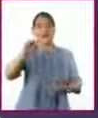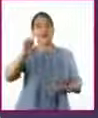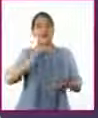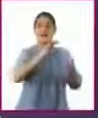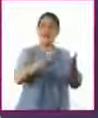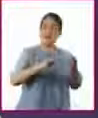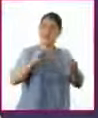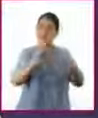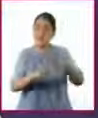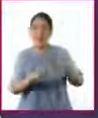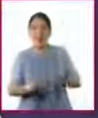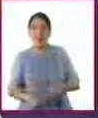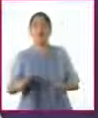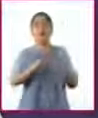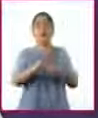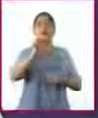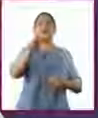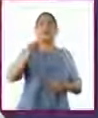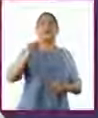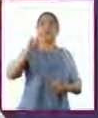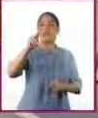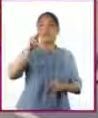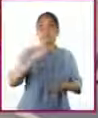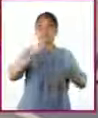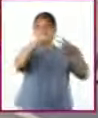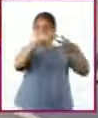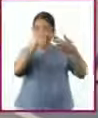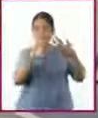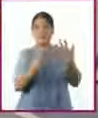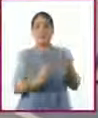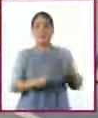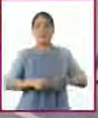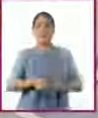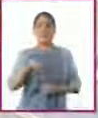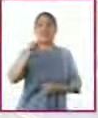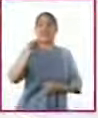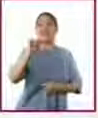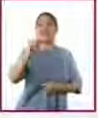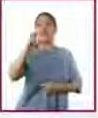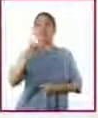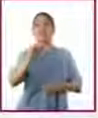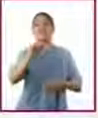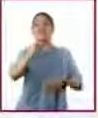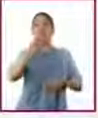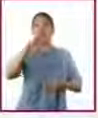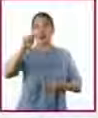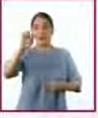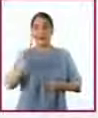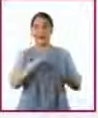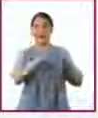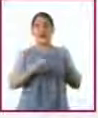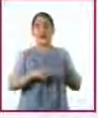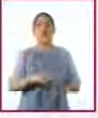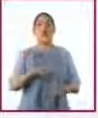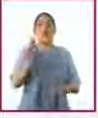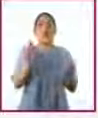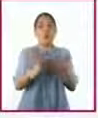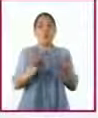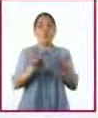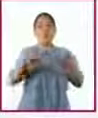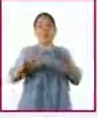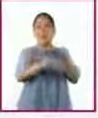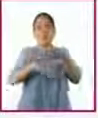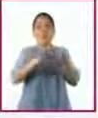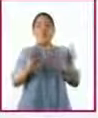a categorizarlas por tipos. Tipos de fuentes: primarias, información nueva y original